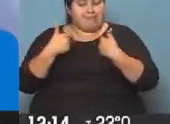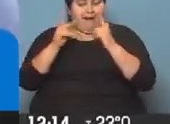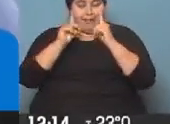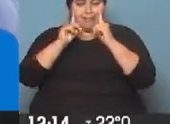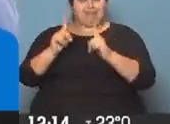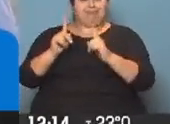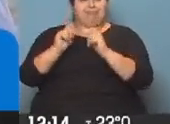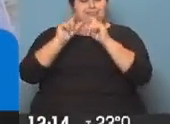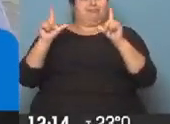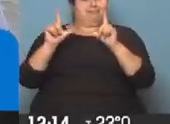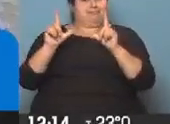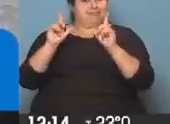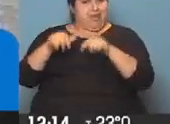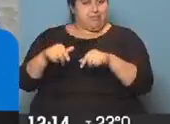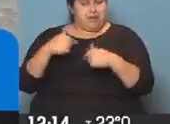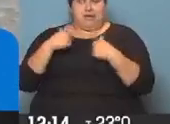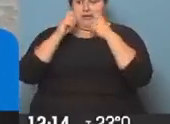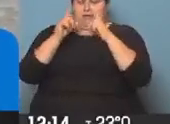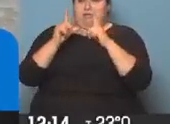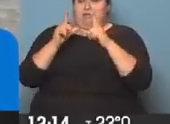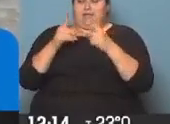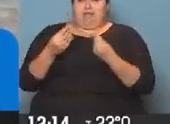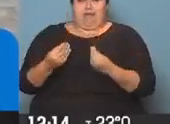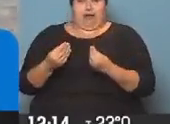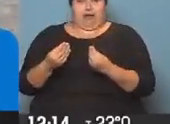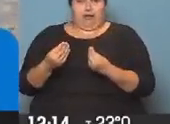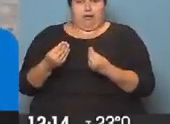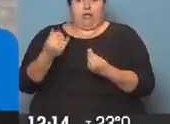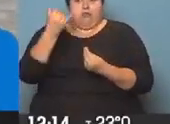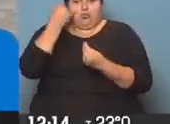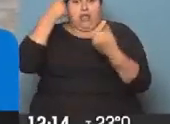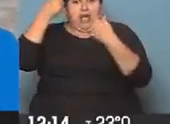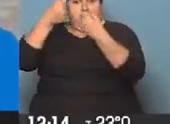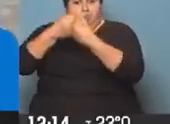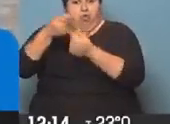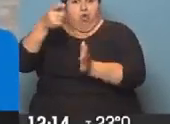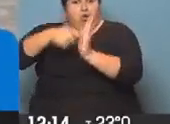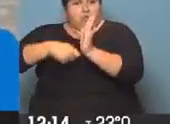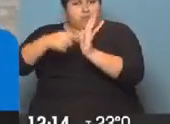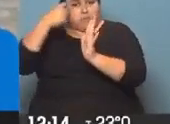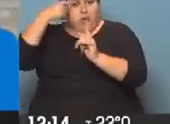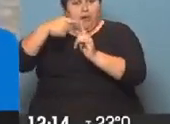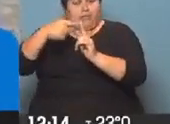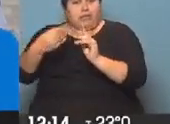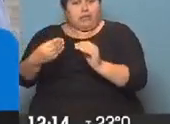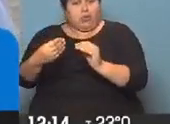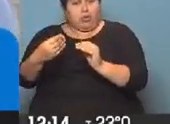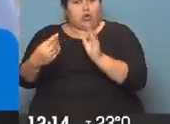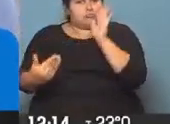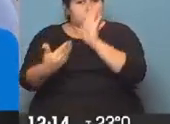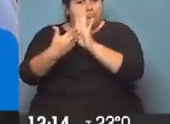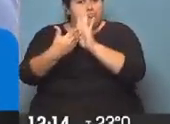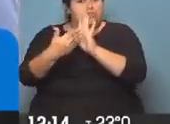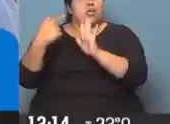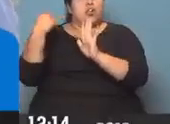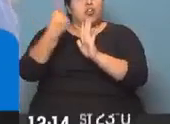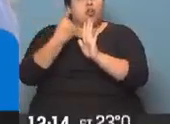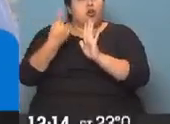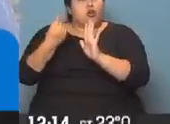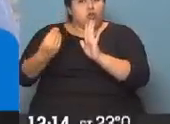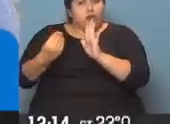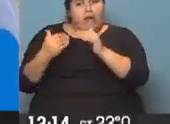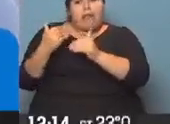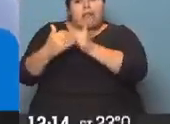la atención, y además nos llaman la atención porque nosotros firmamos un objetivo, y el objetivo es el objetivo central de los Objetivos de